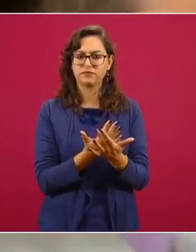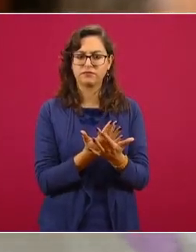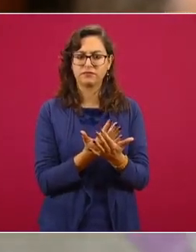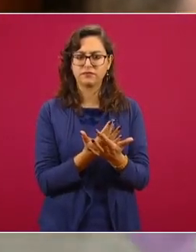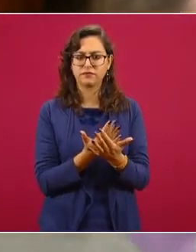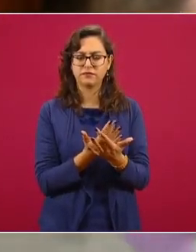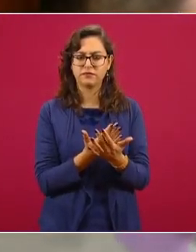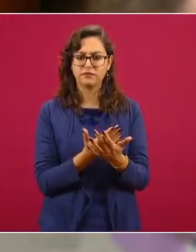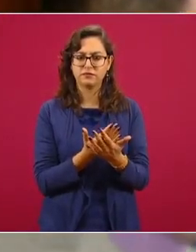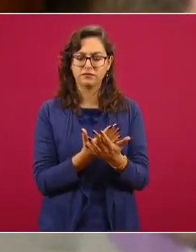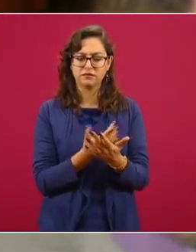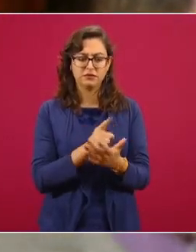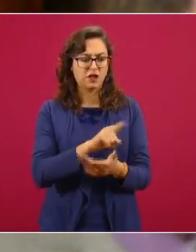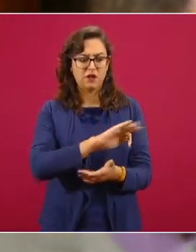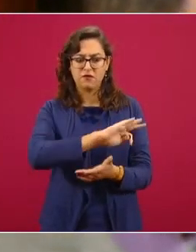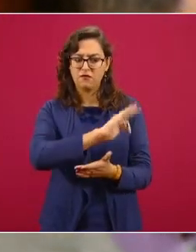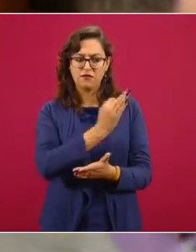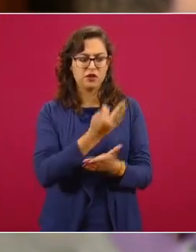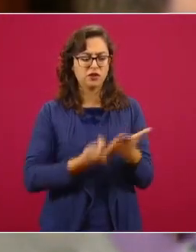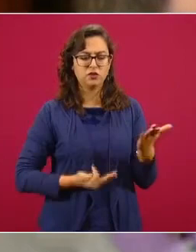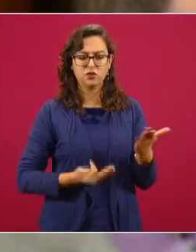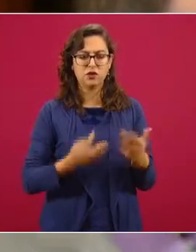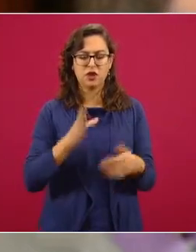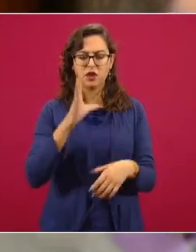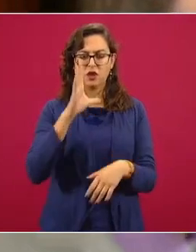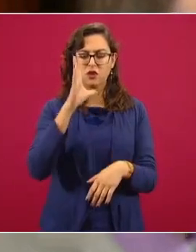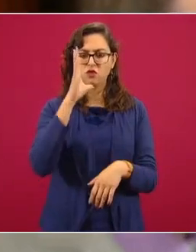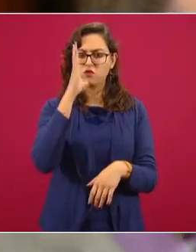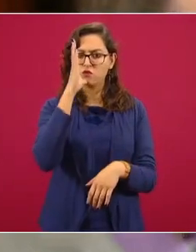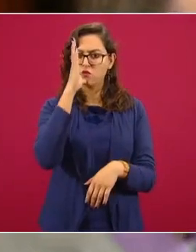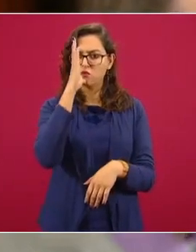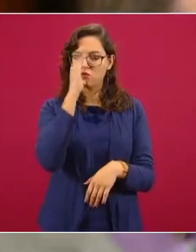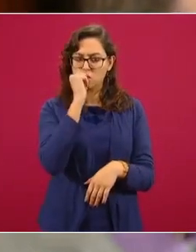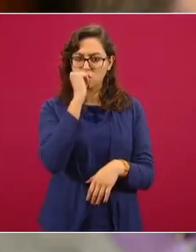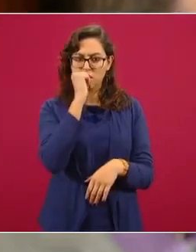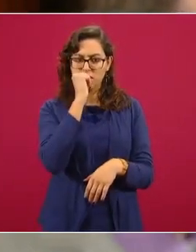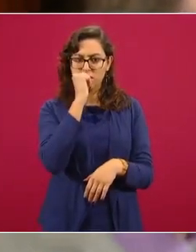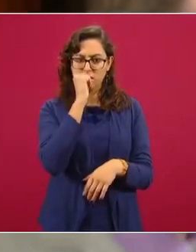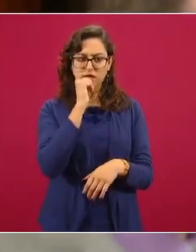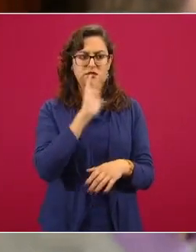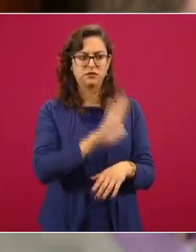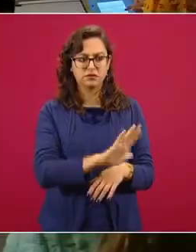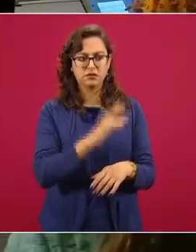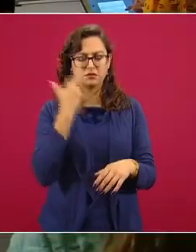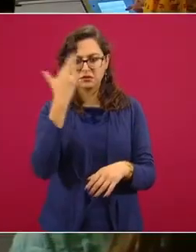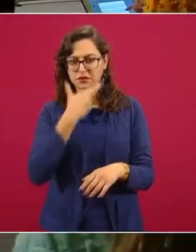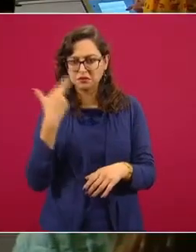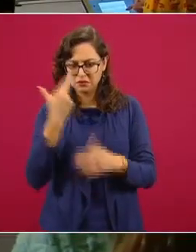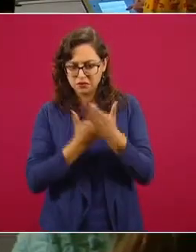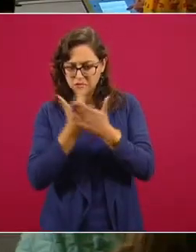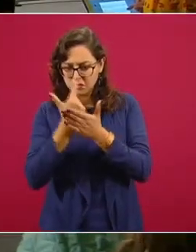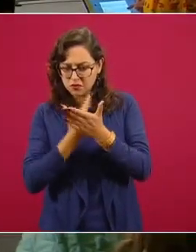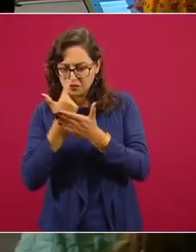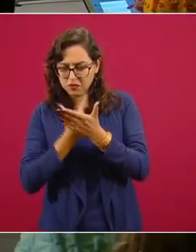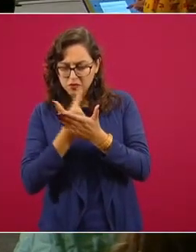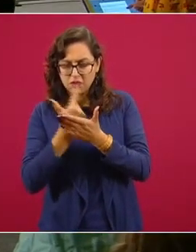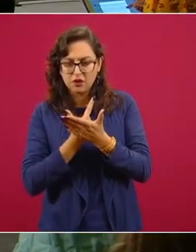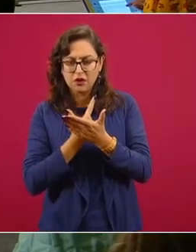de la autorización para emitir facturas a los terceros o bien ir hasta el nivel de las cuentas, así como se da